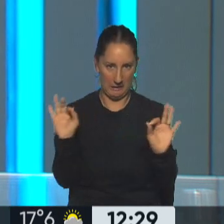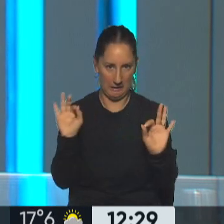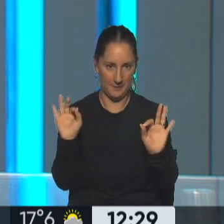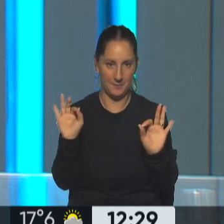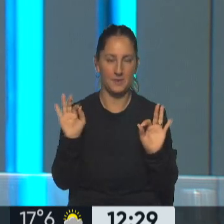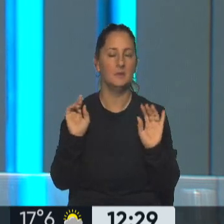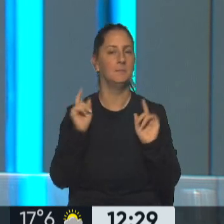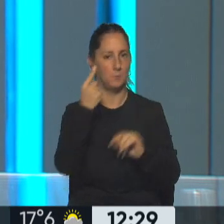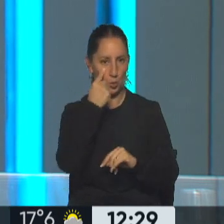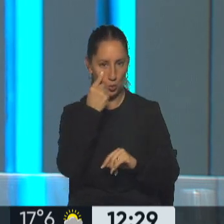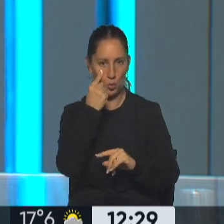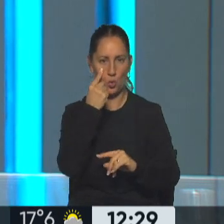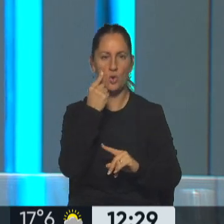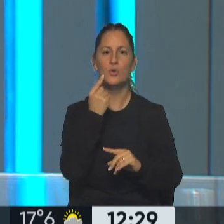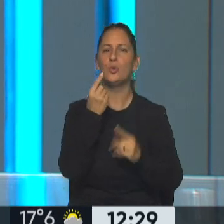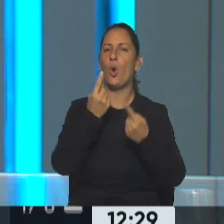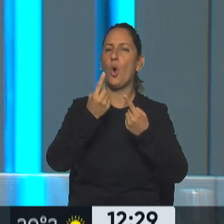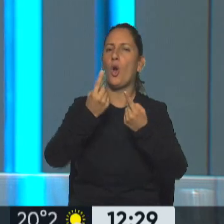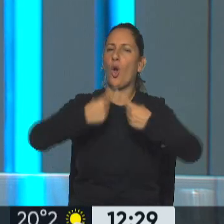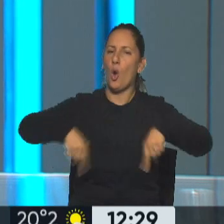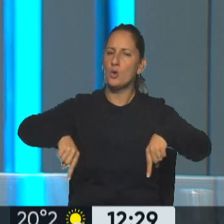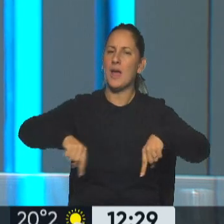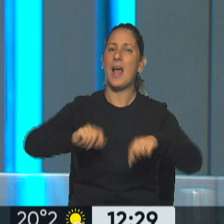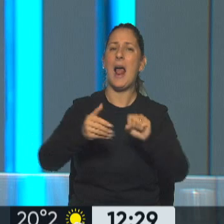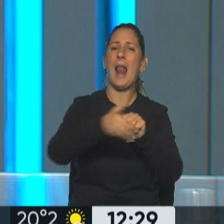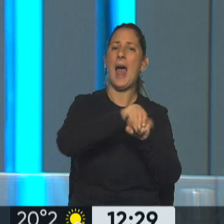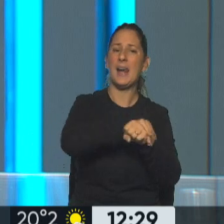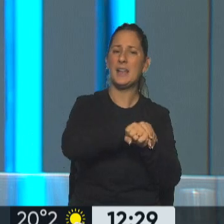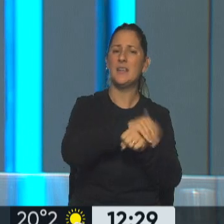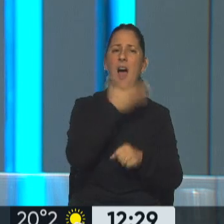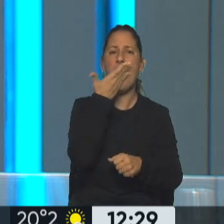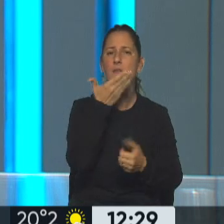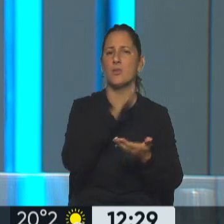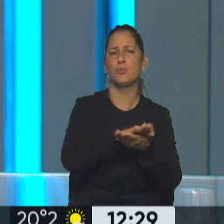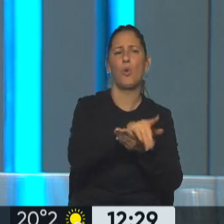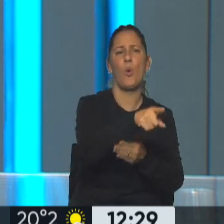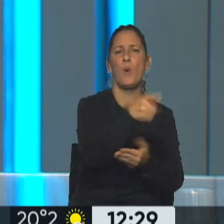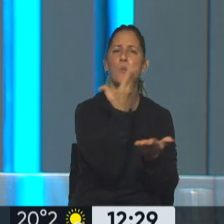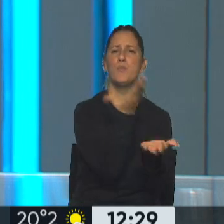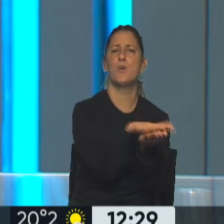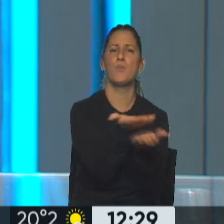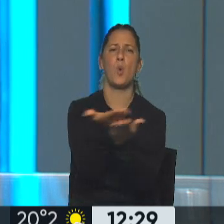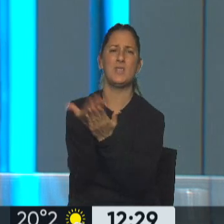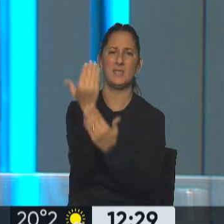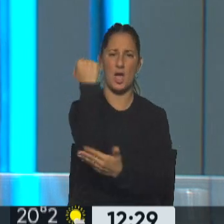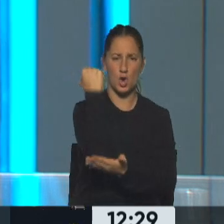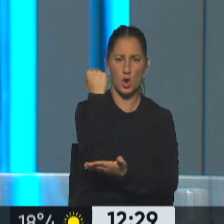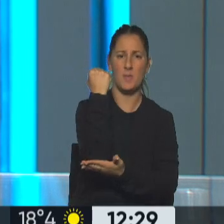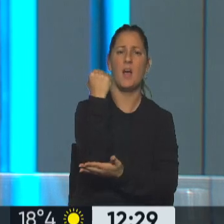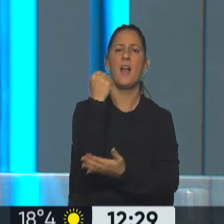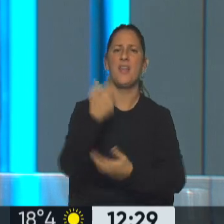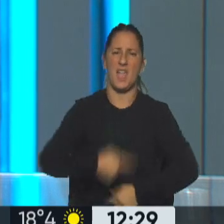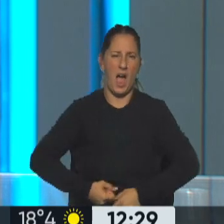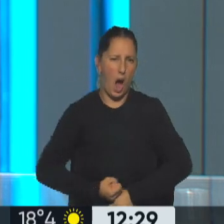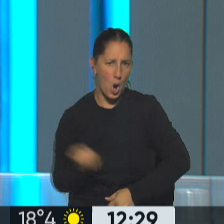Pero insisto con esto son matices no aparece un Horacio Rodríguez larreta hablando de las propuestas económicas de shock y de